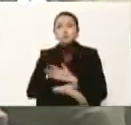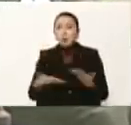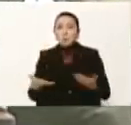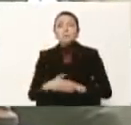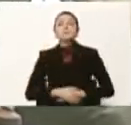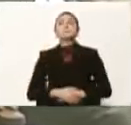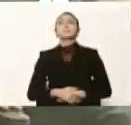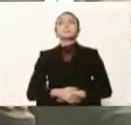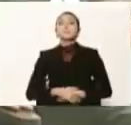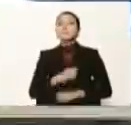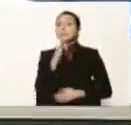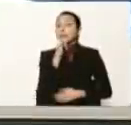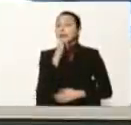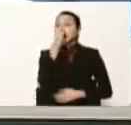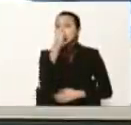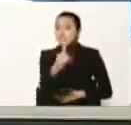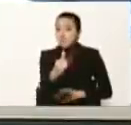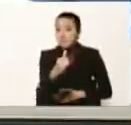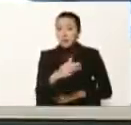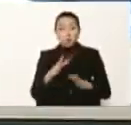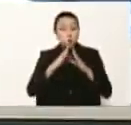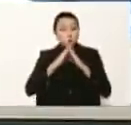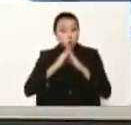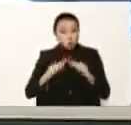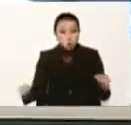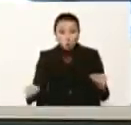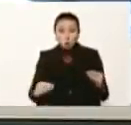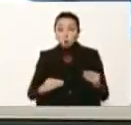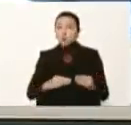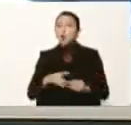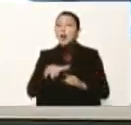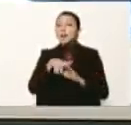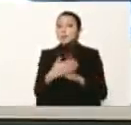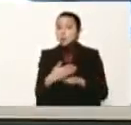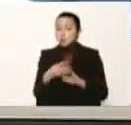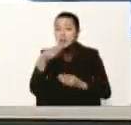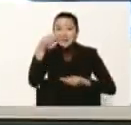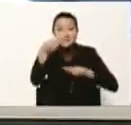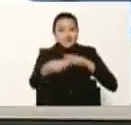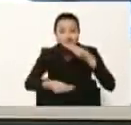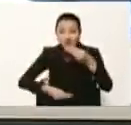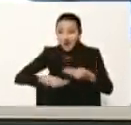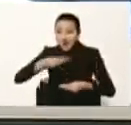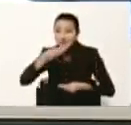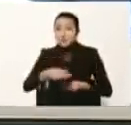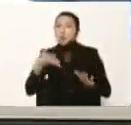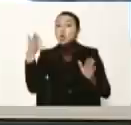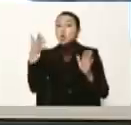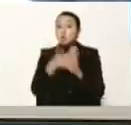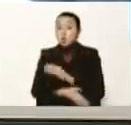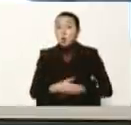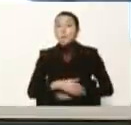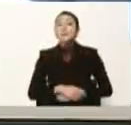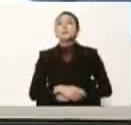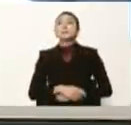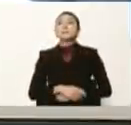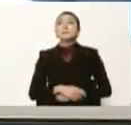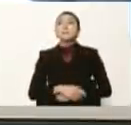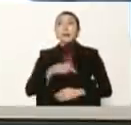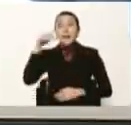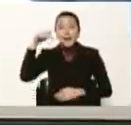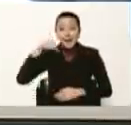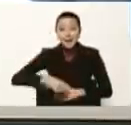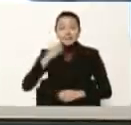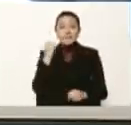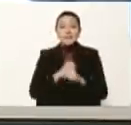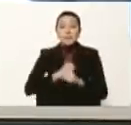para informar todas las dimensiones implicadas en la operación Gran Cacique